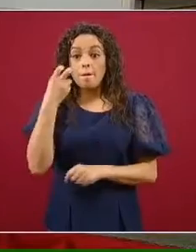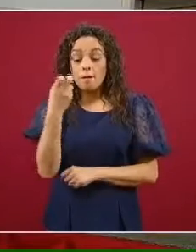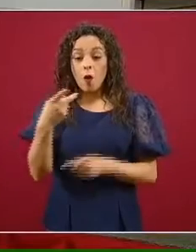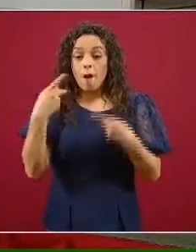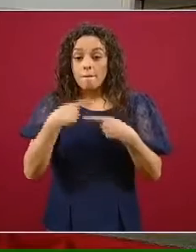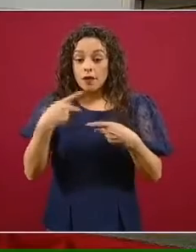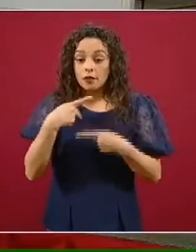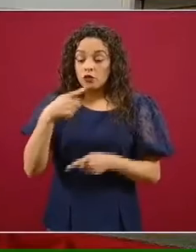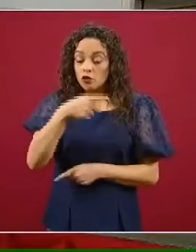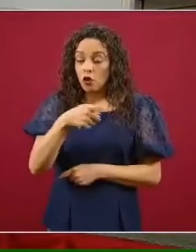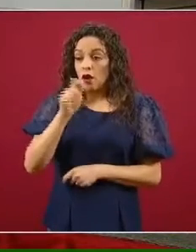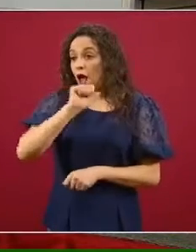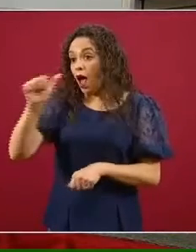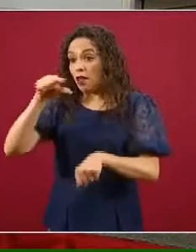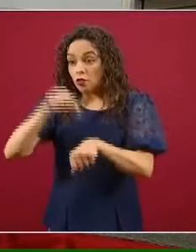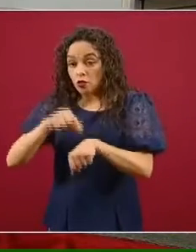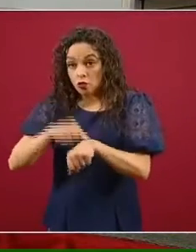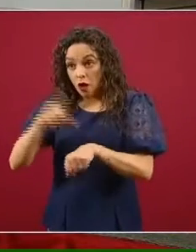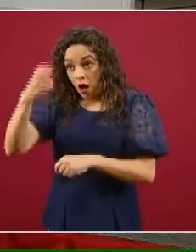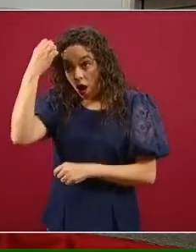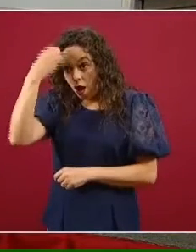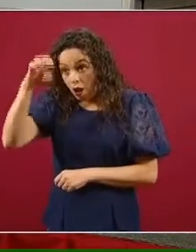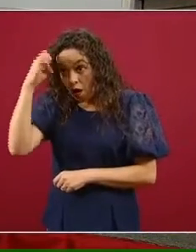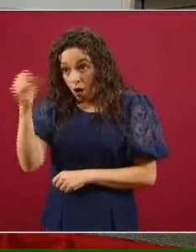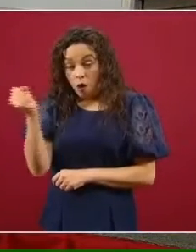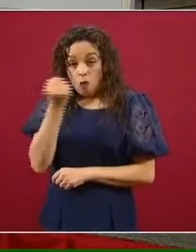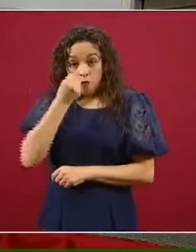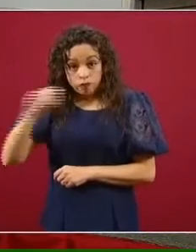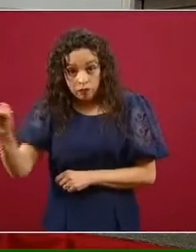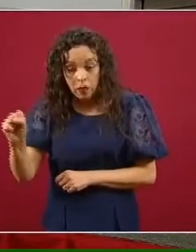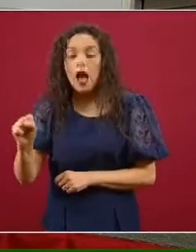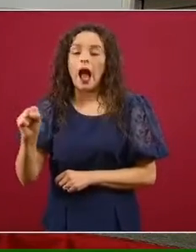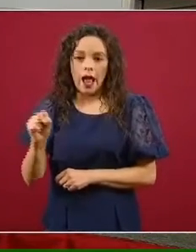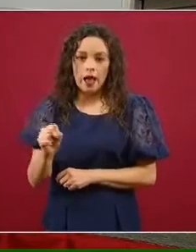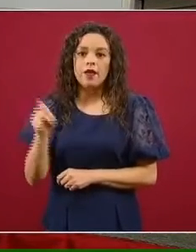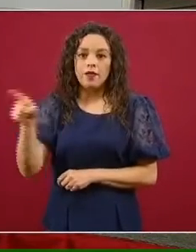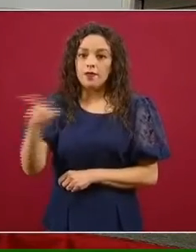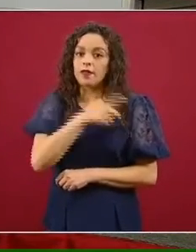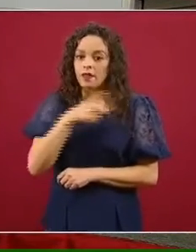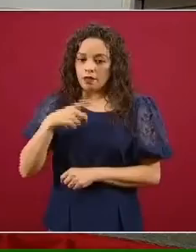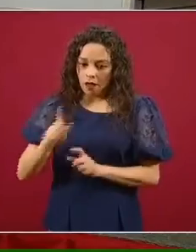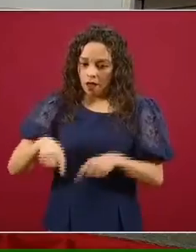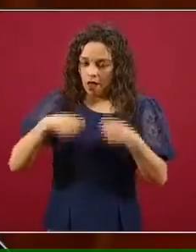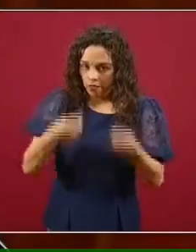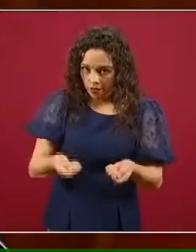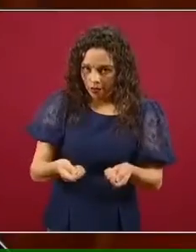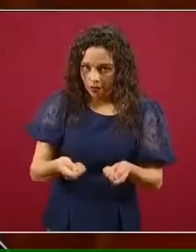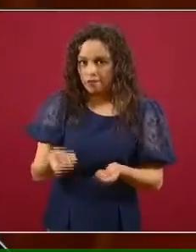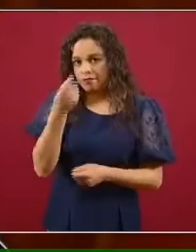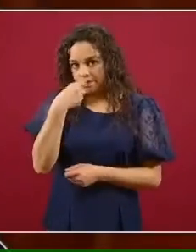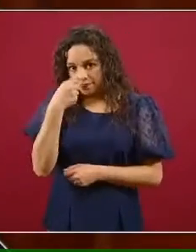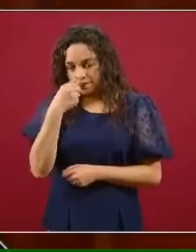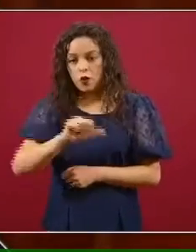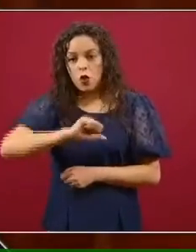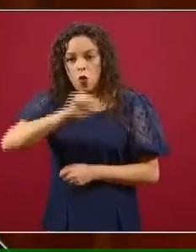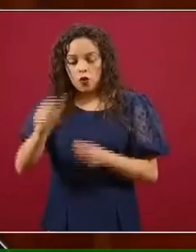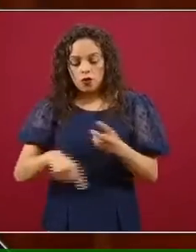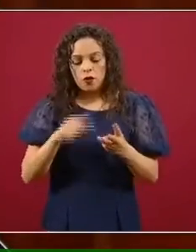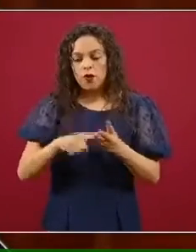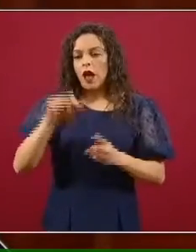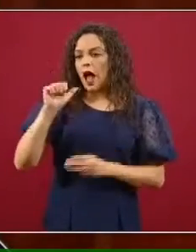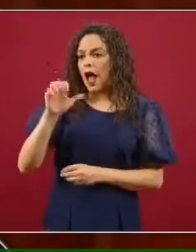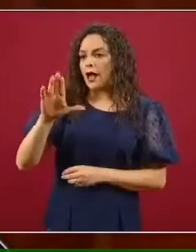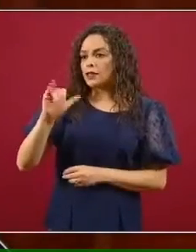de un profesional de la salud. Lo que sería antibióticos, la acitromicina, que también se llegó a